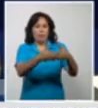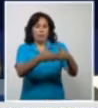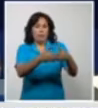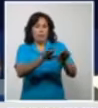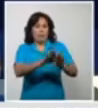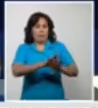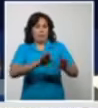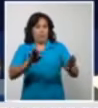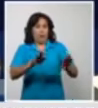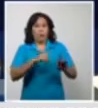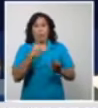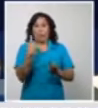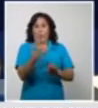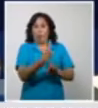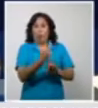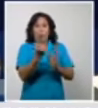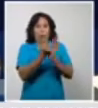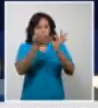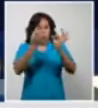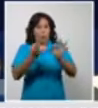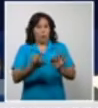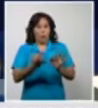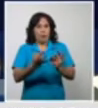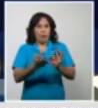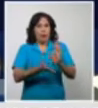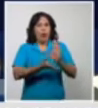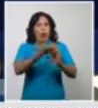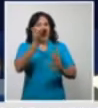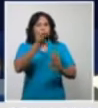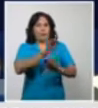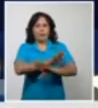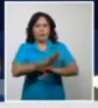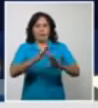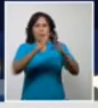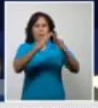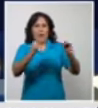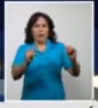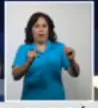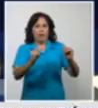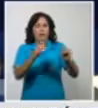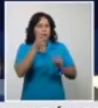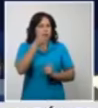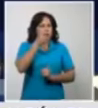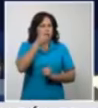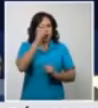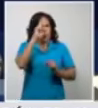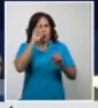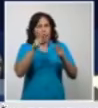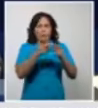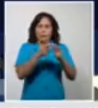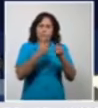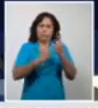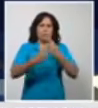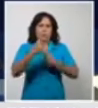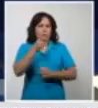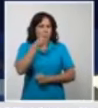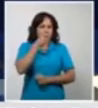los casos que ellos han confirmado pues han sido dados de alta hasta el día de ayer.